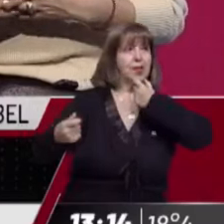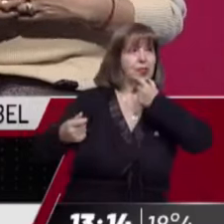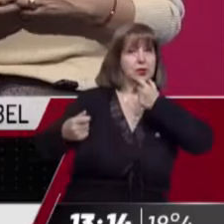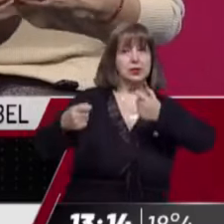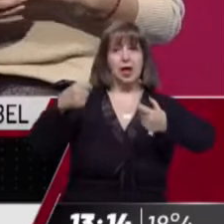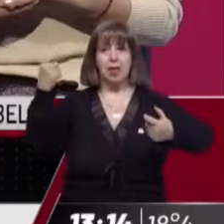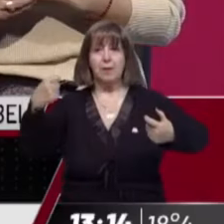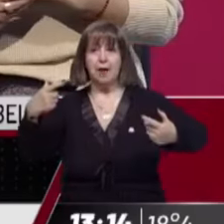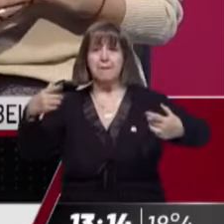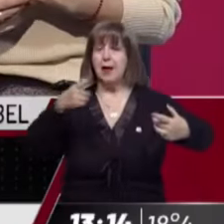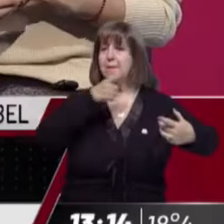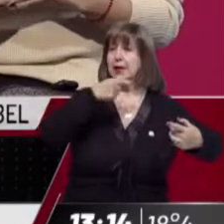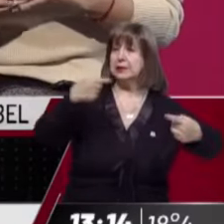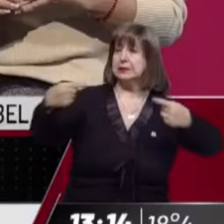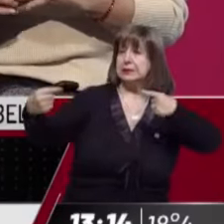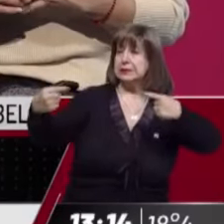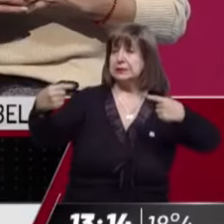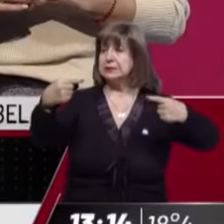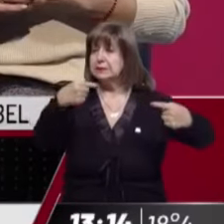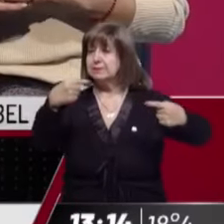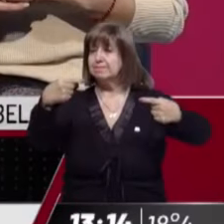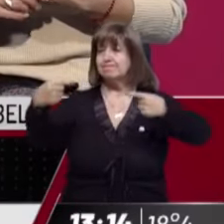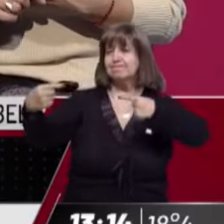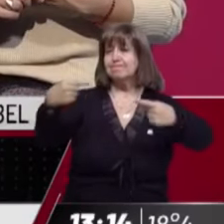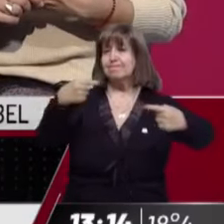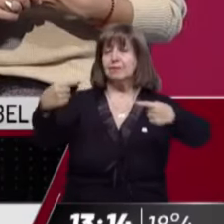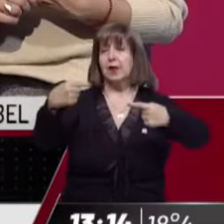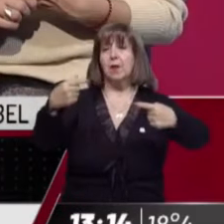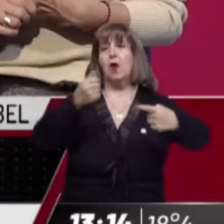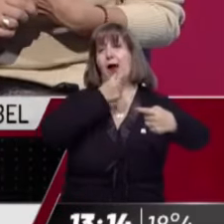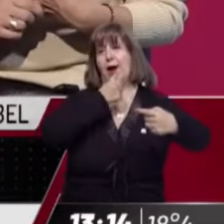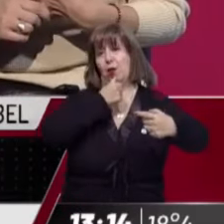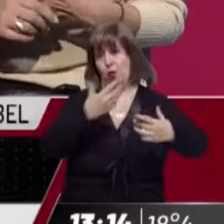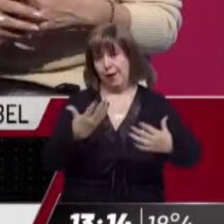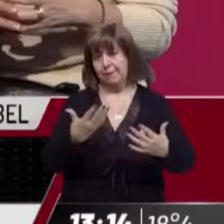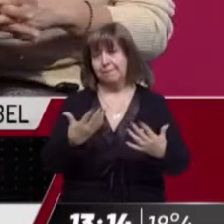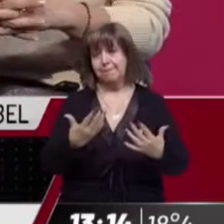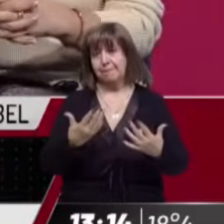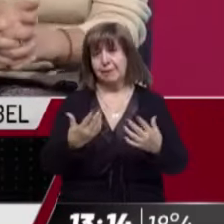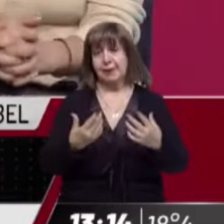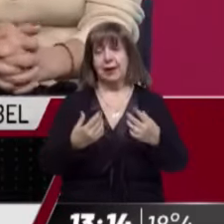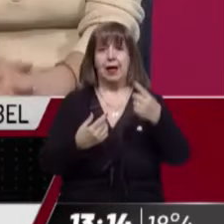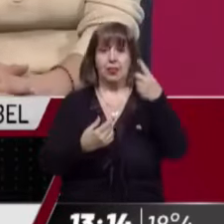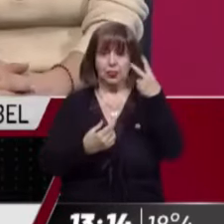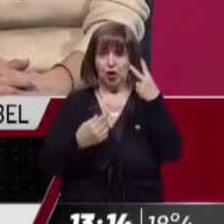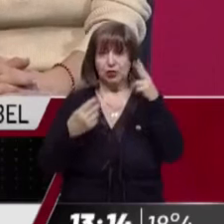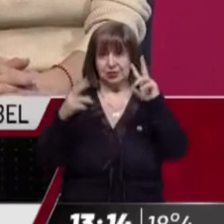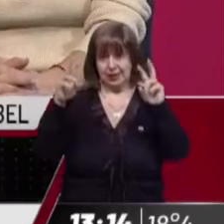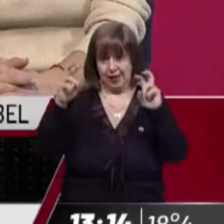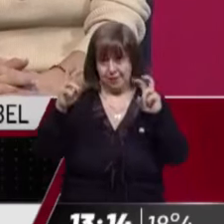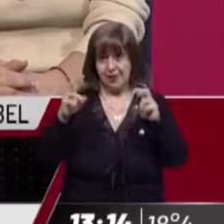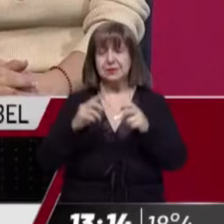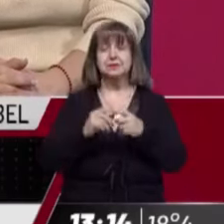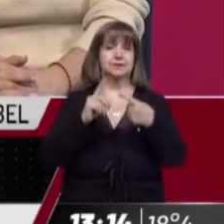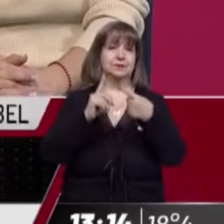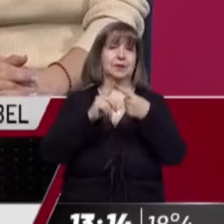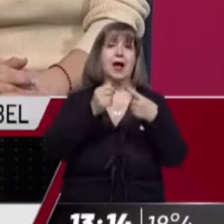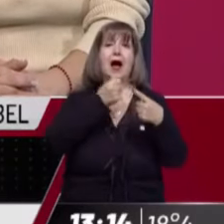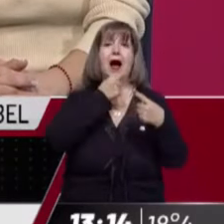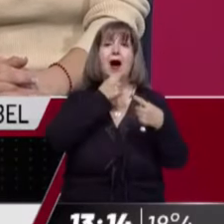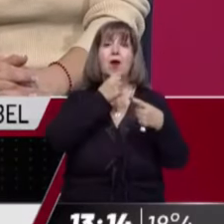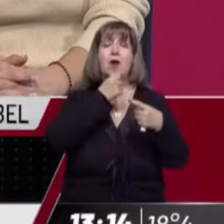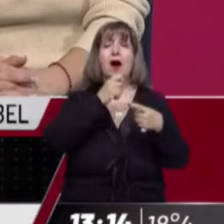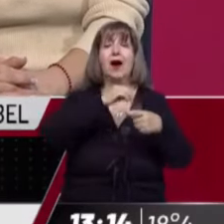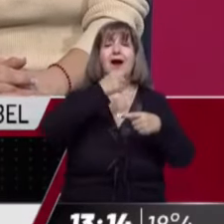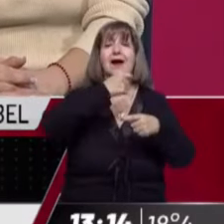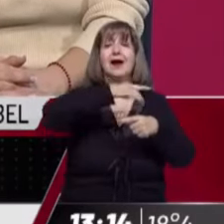vez estamos, me parece, más enfrentados por el recurso Claro, hídrico. son dos temas, como lo explica muy bien Noelia, el tema del agua del río Atuel